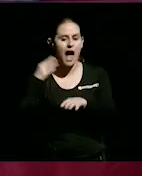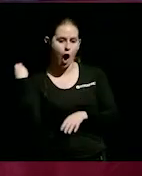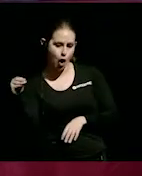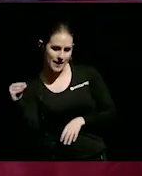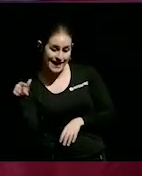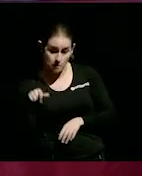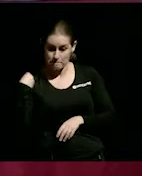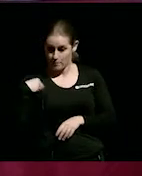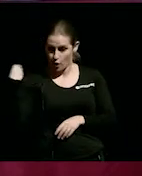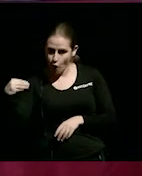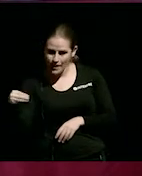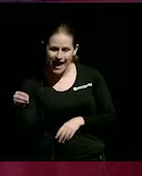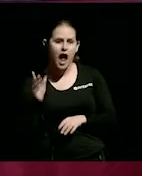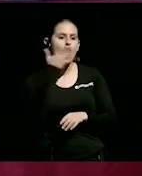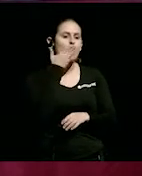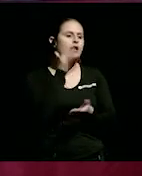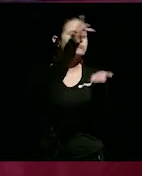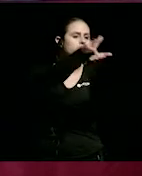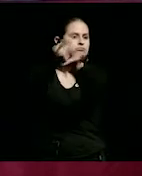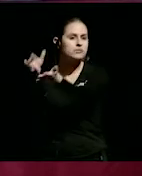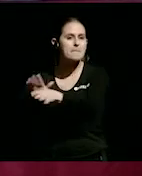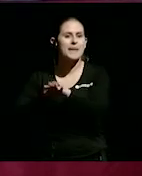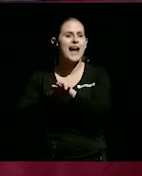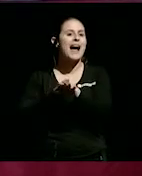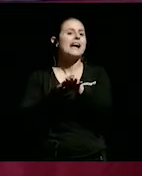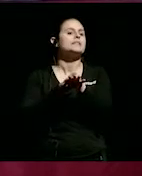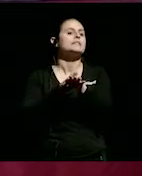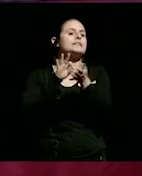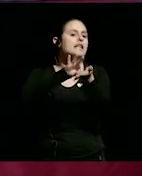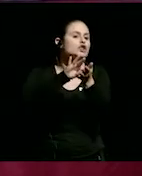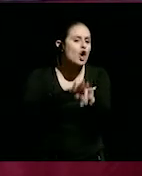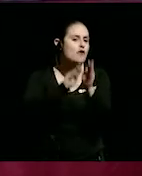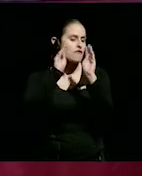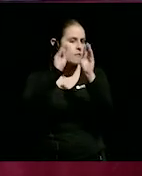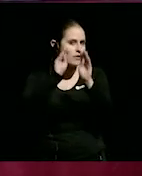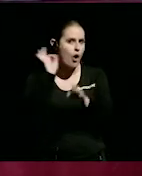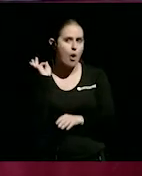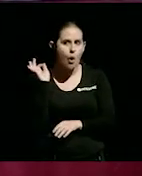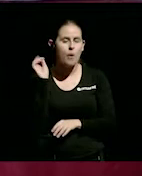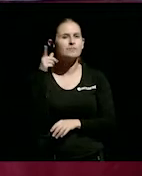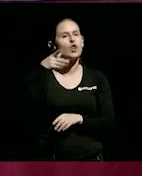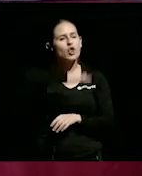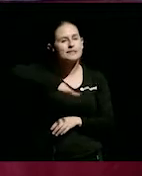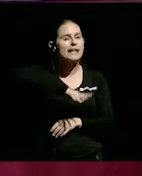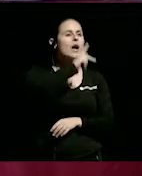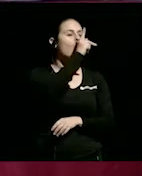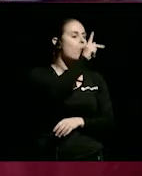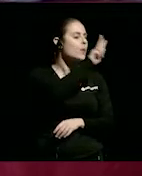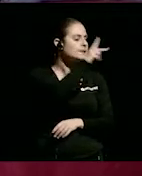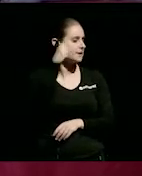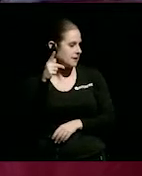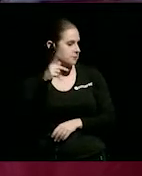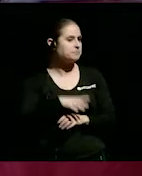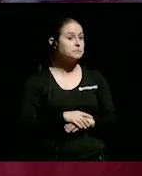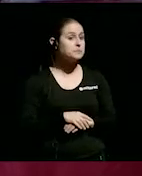colegios regularmente con sesiones en las ciudades, especialmente en el sur de Inglaterra, para